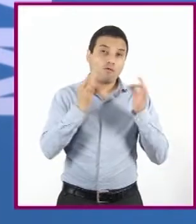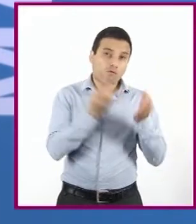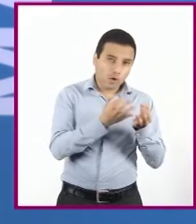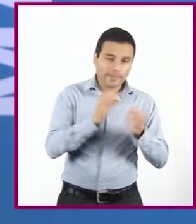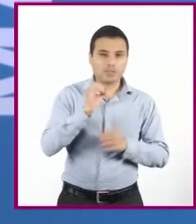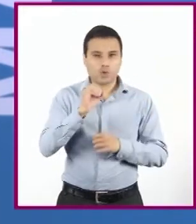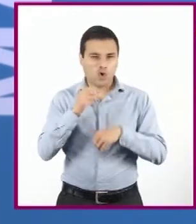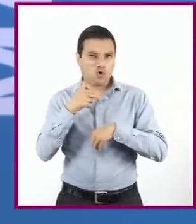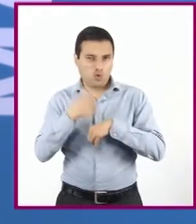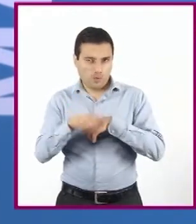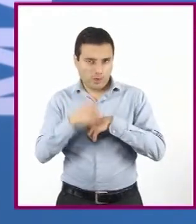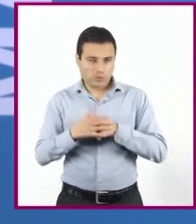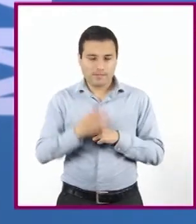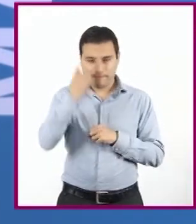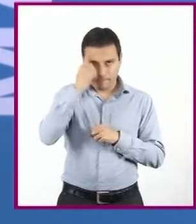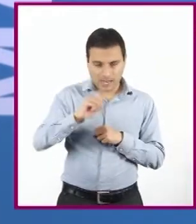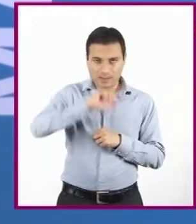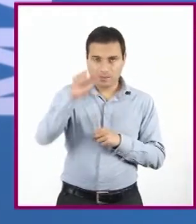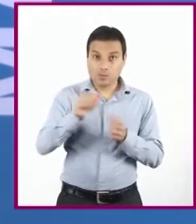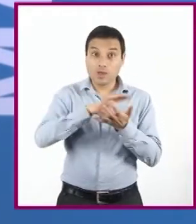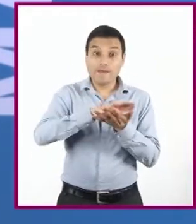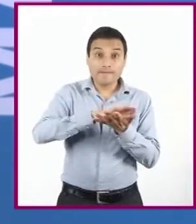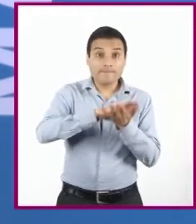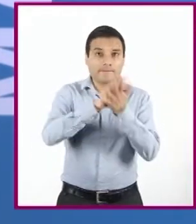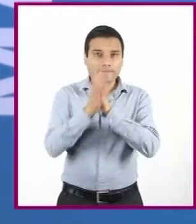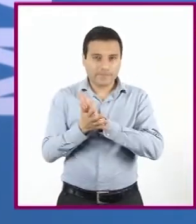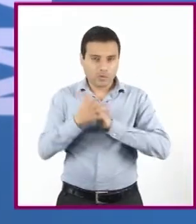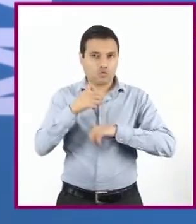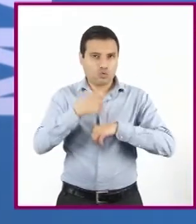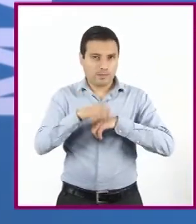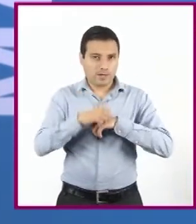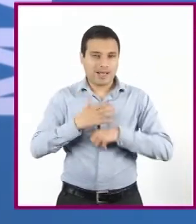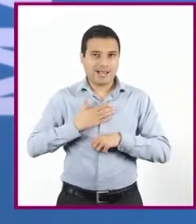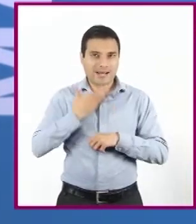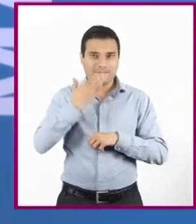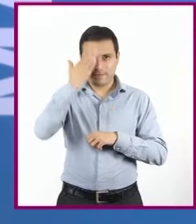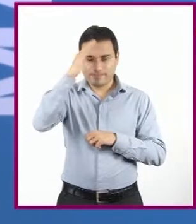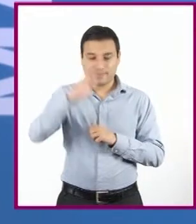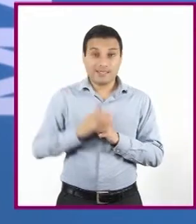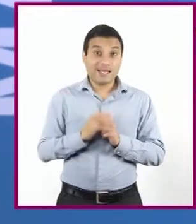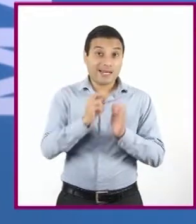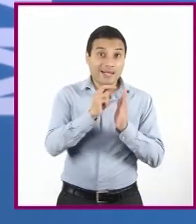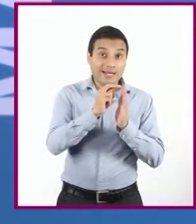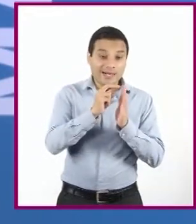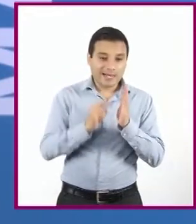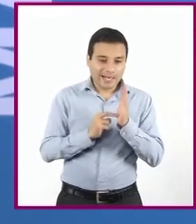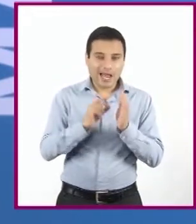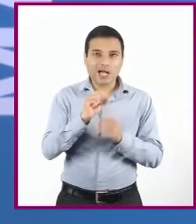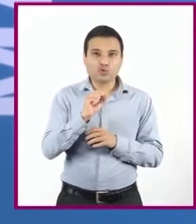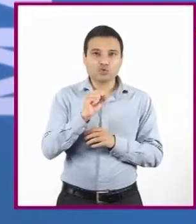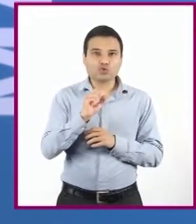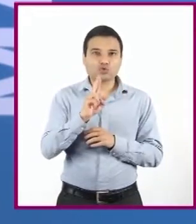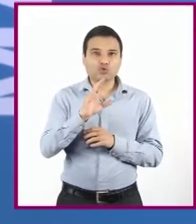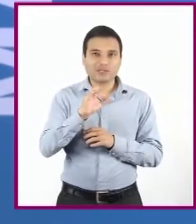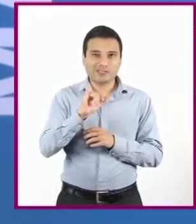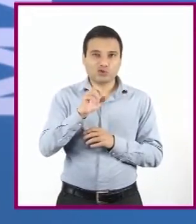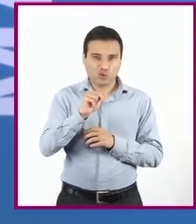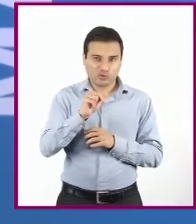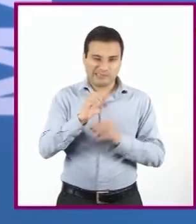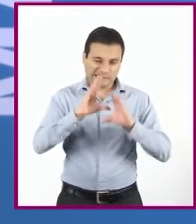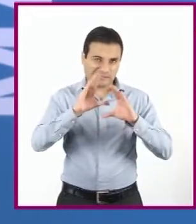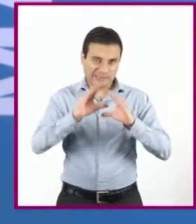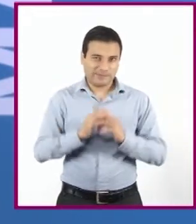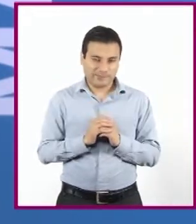su respectiva expresión algebraica. Es decir, veremos la regla de la sucesión para con ella determinar